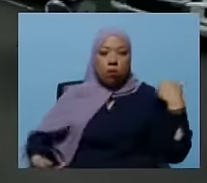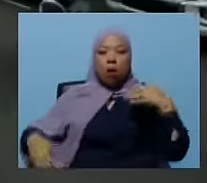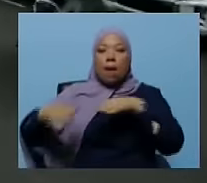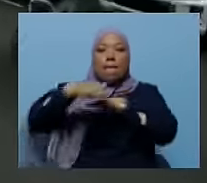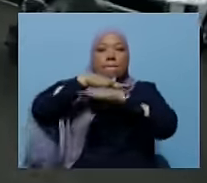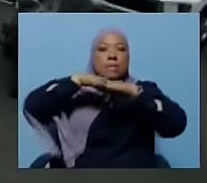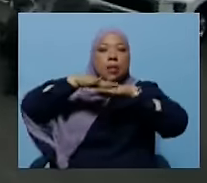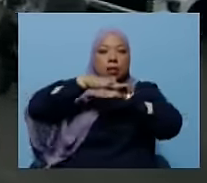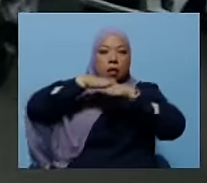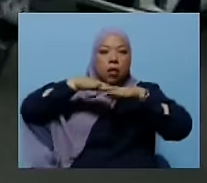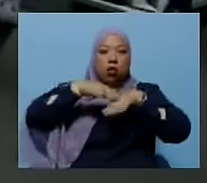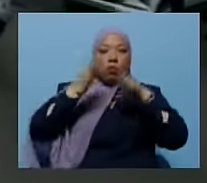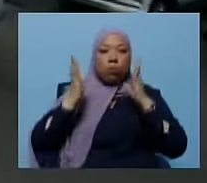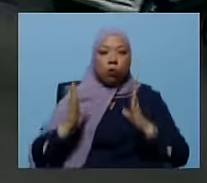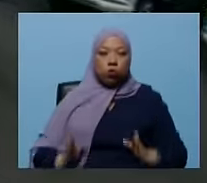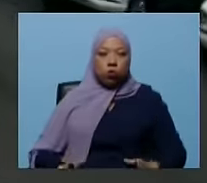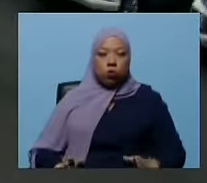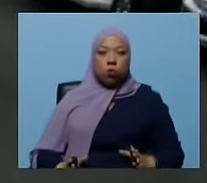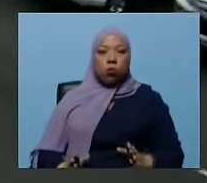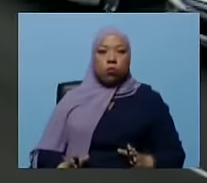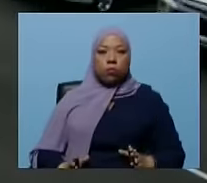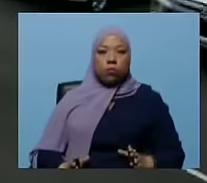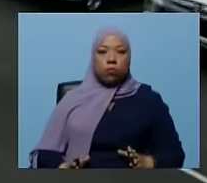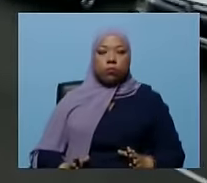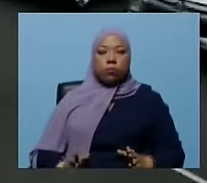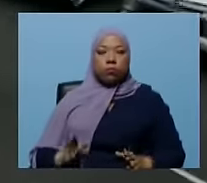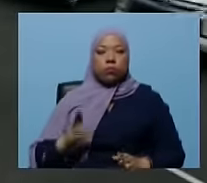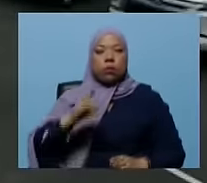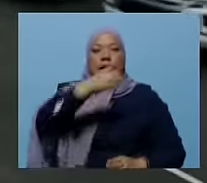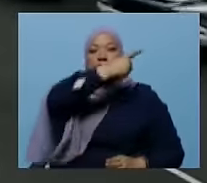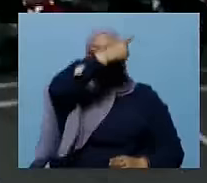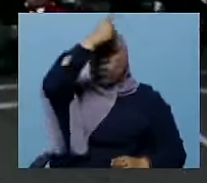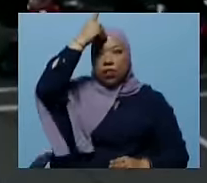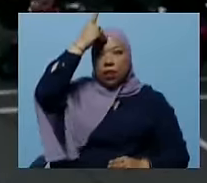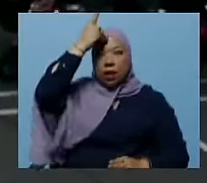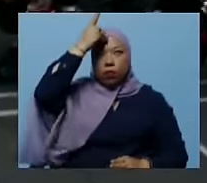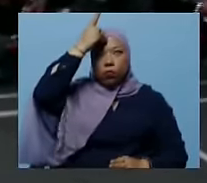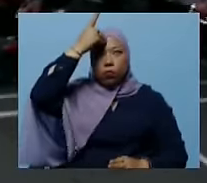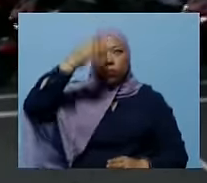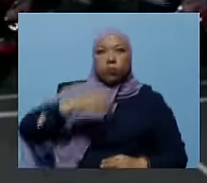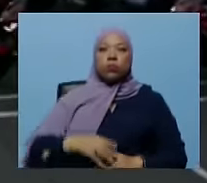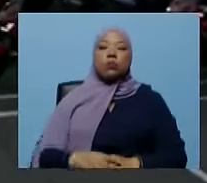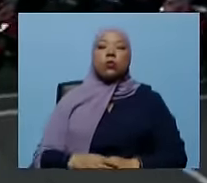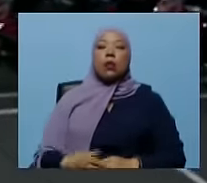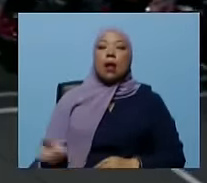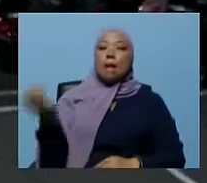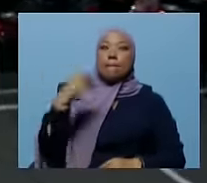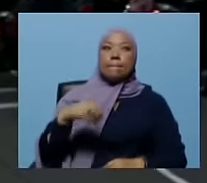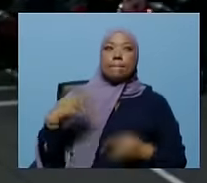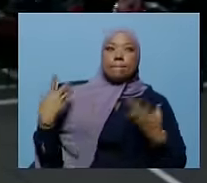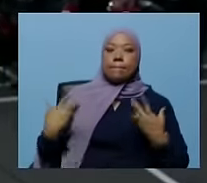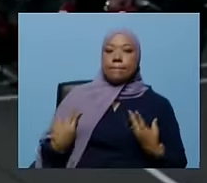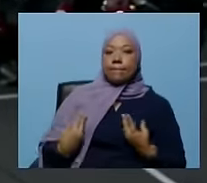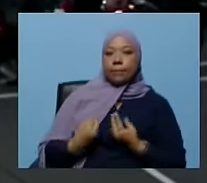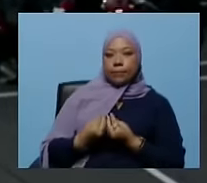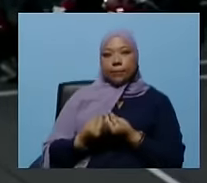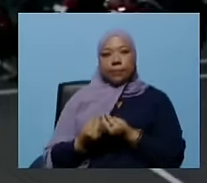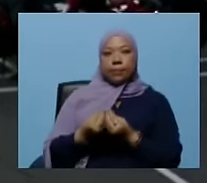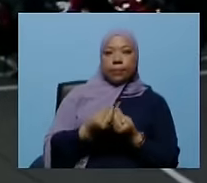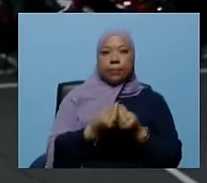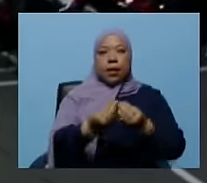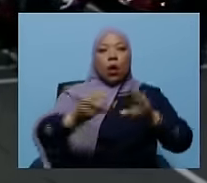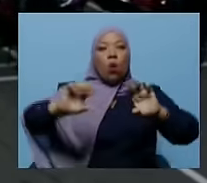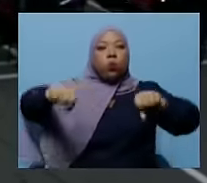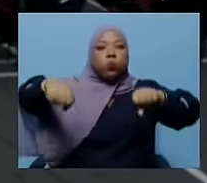Interior, don Capitán Diosdado Cabello. Bueno, avanzamos. Estas